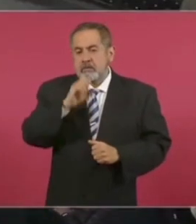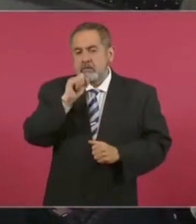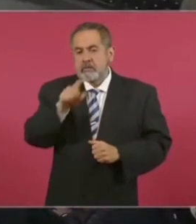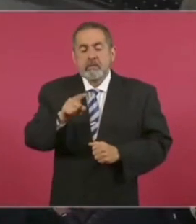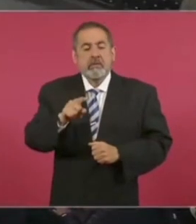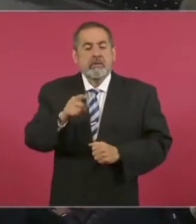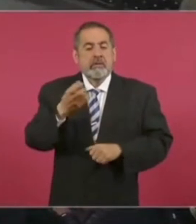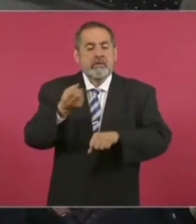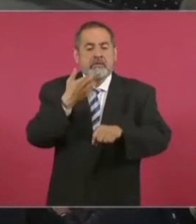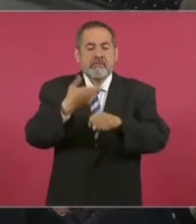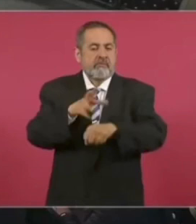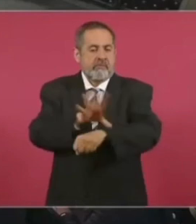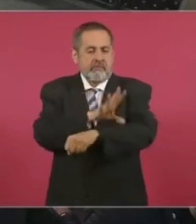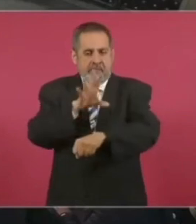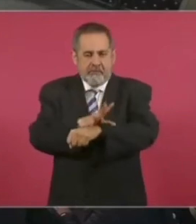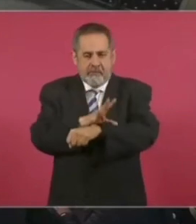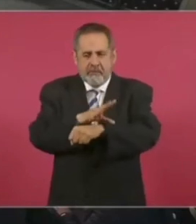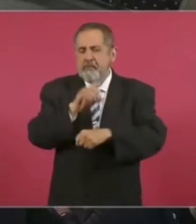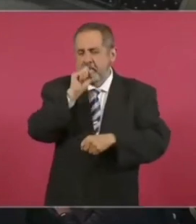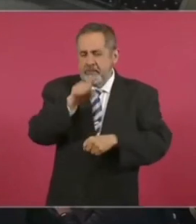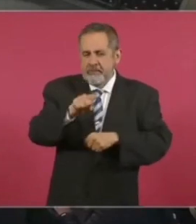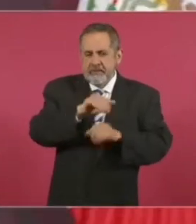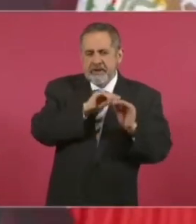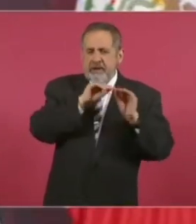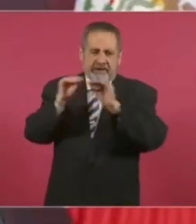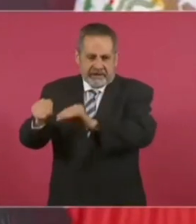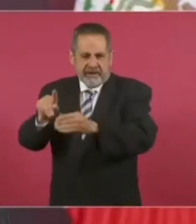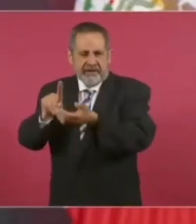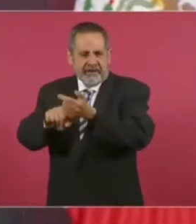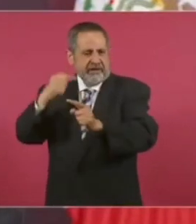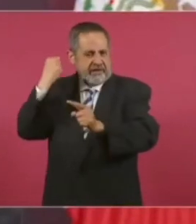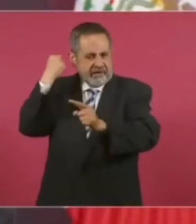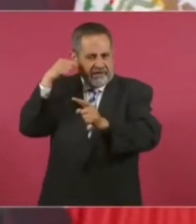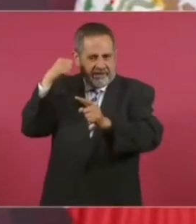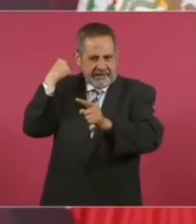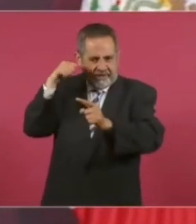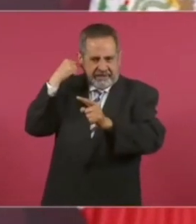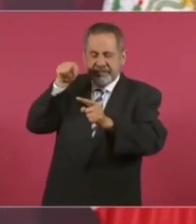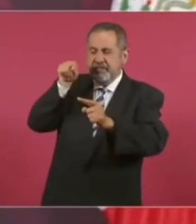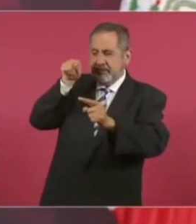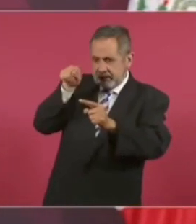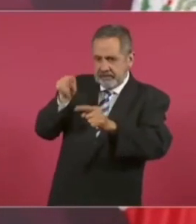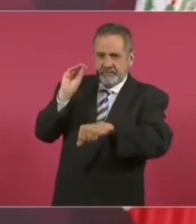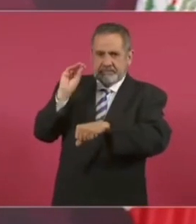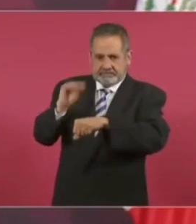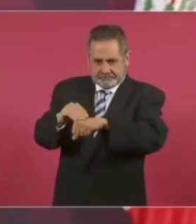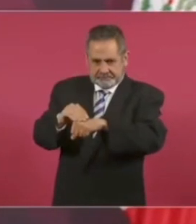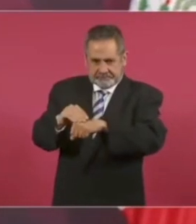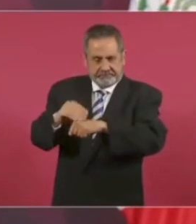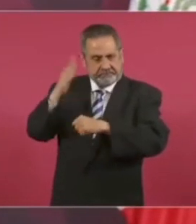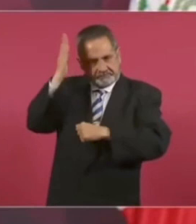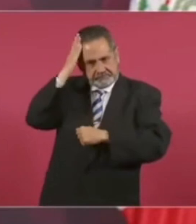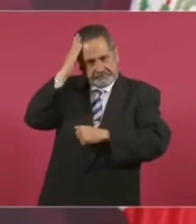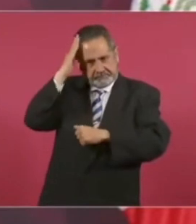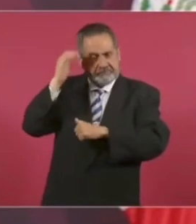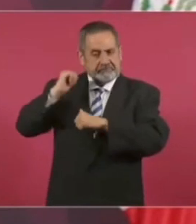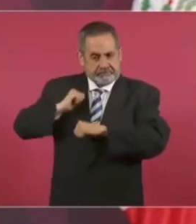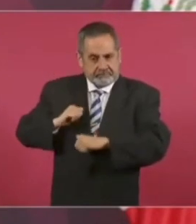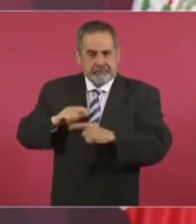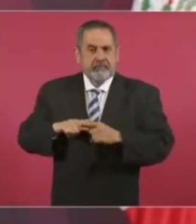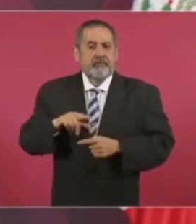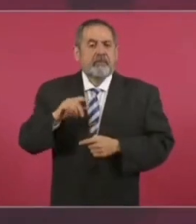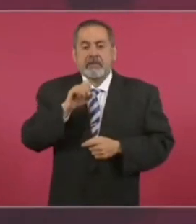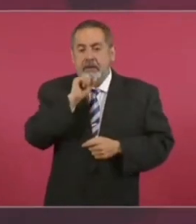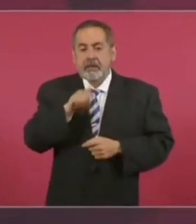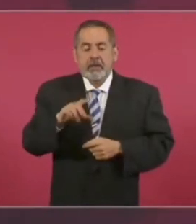energía desde Tabasco. Okay. Sí. Ya Conagua